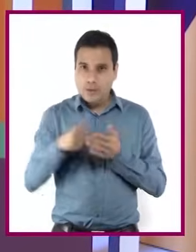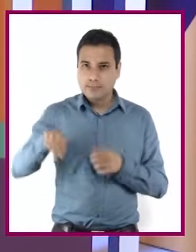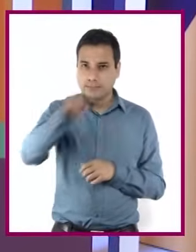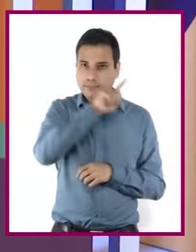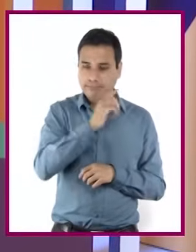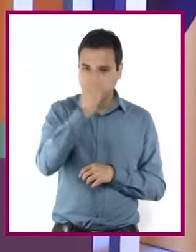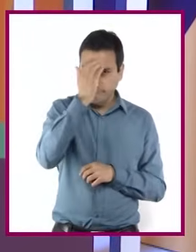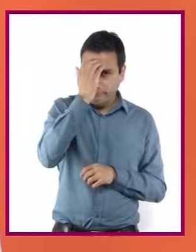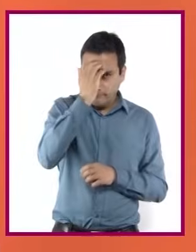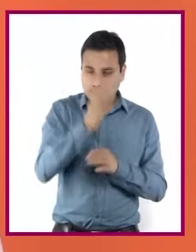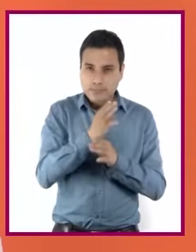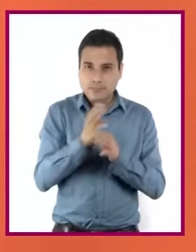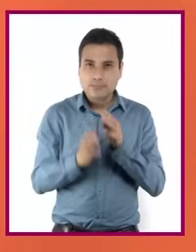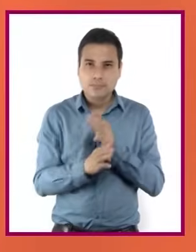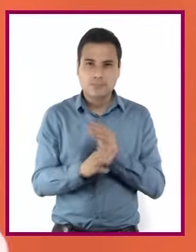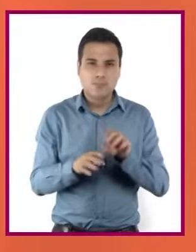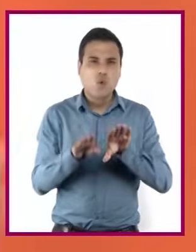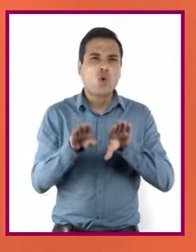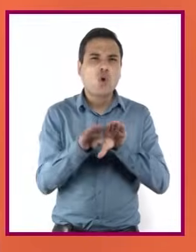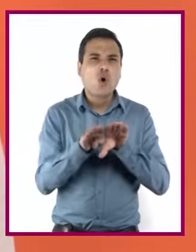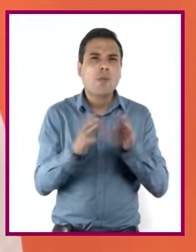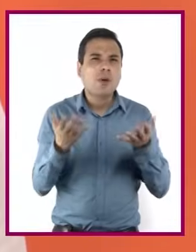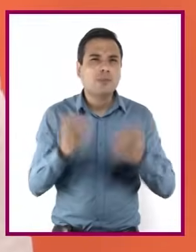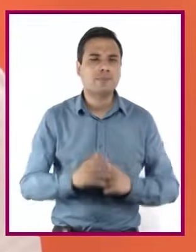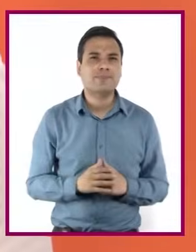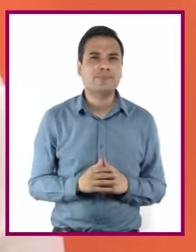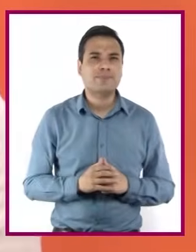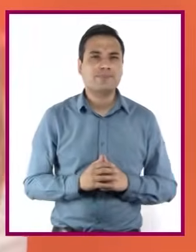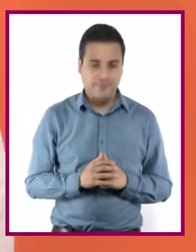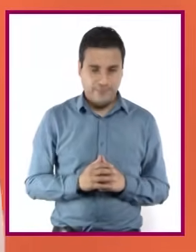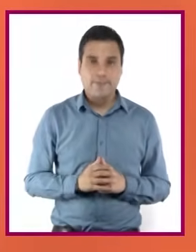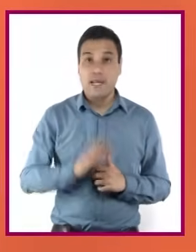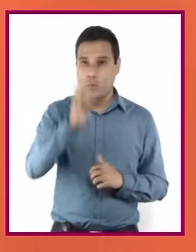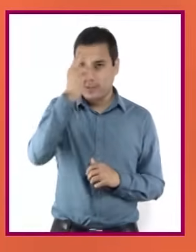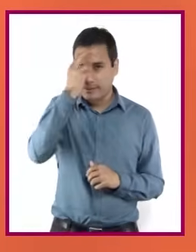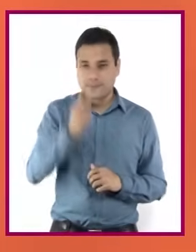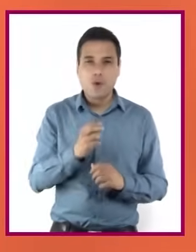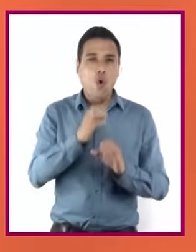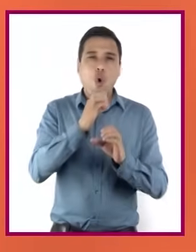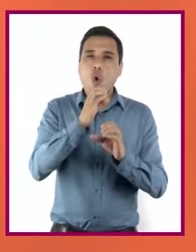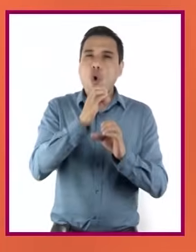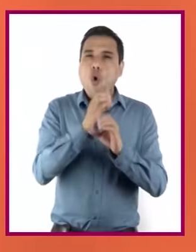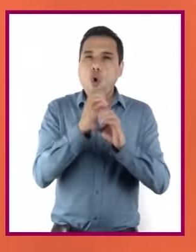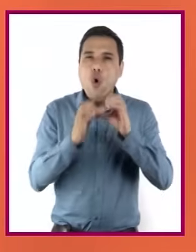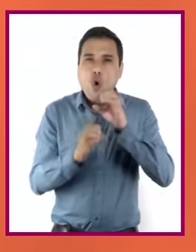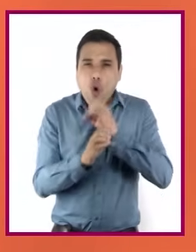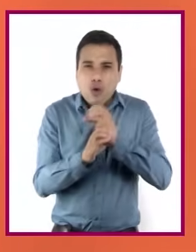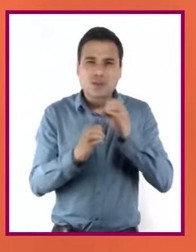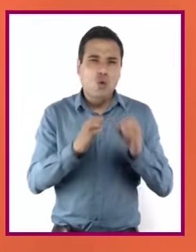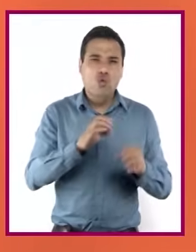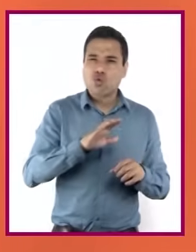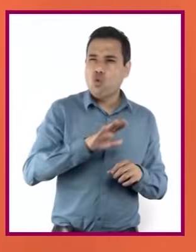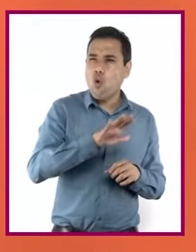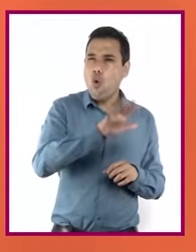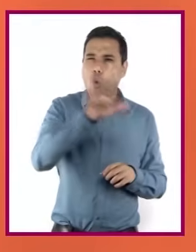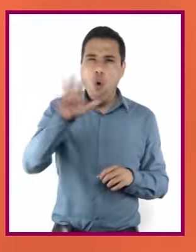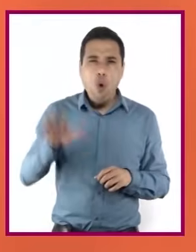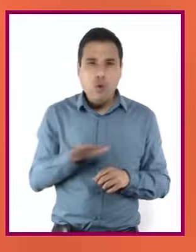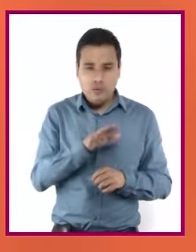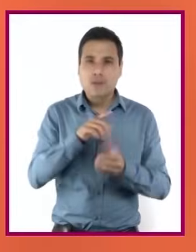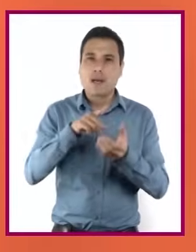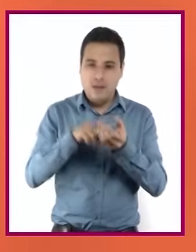cómo se comporta la materia. Recordemos que las cosas, es decir, los cuerpos físicos, están hechos de